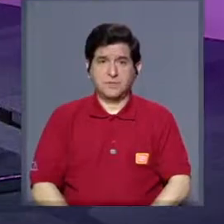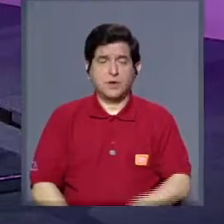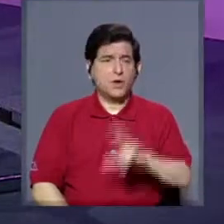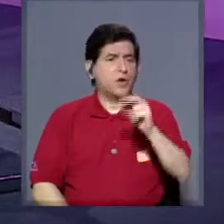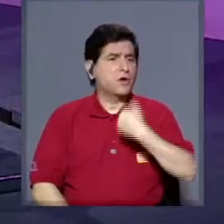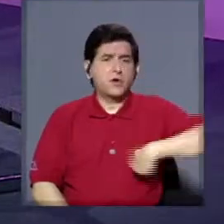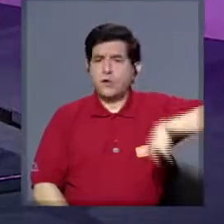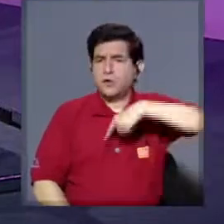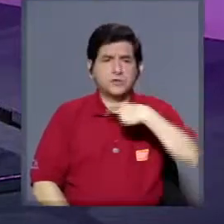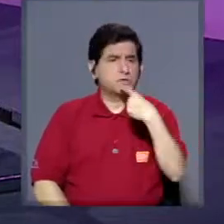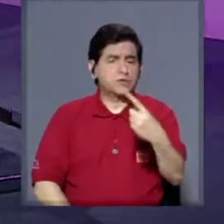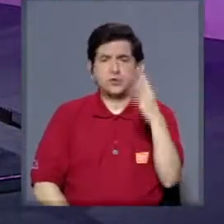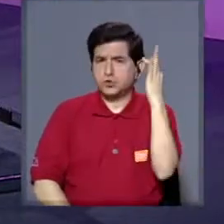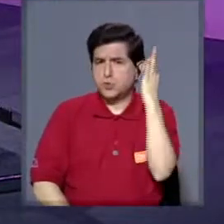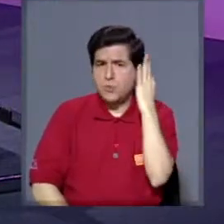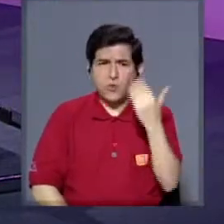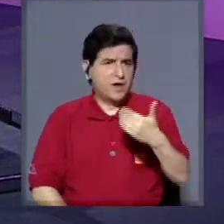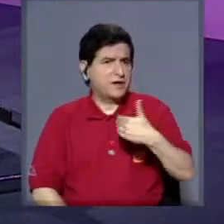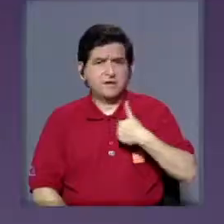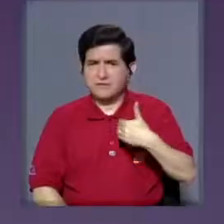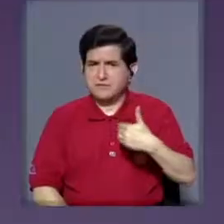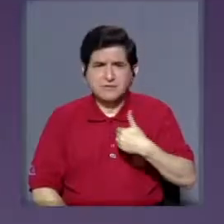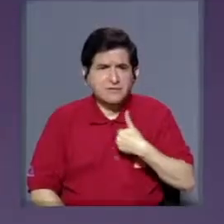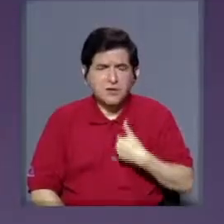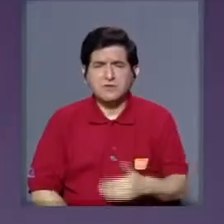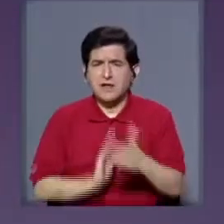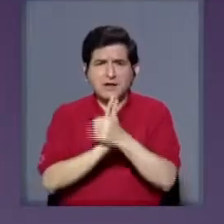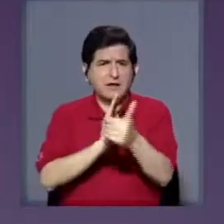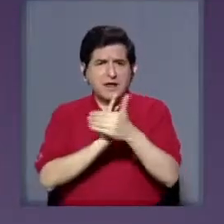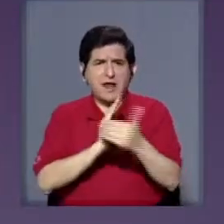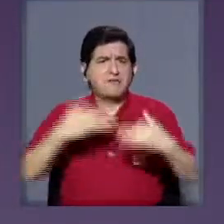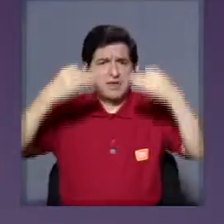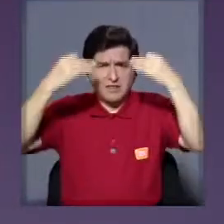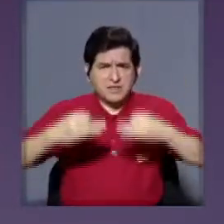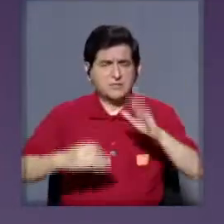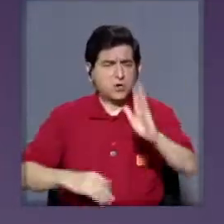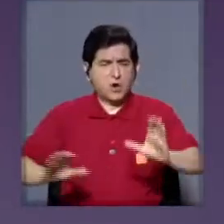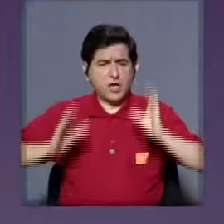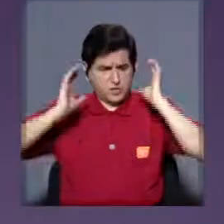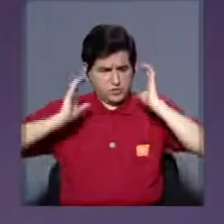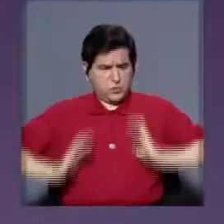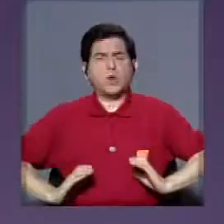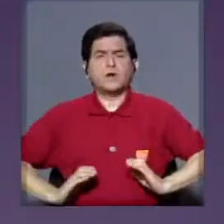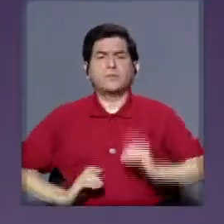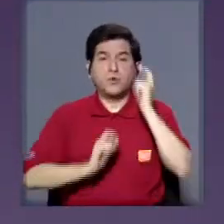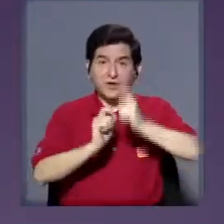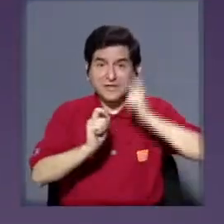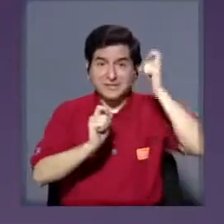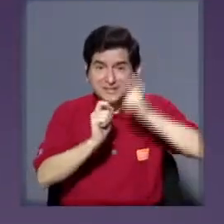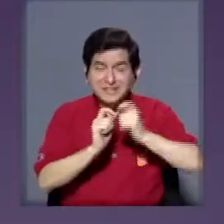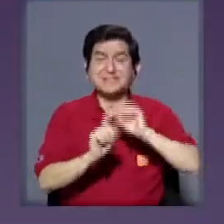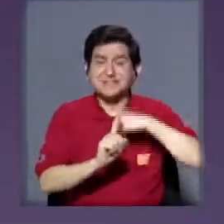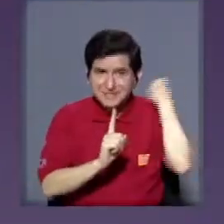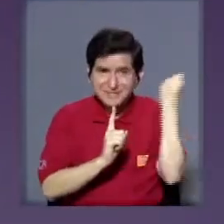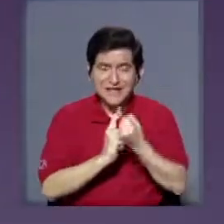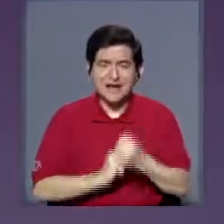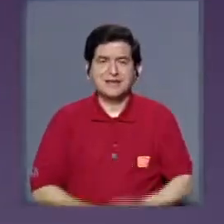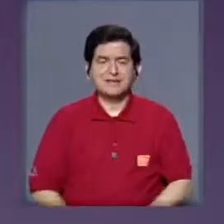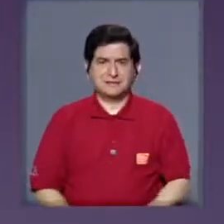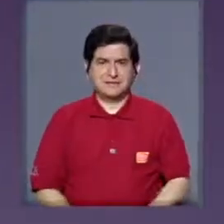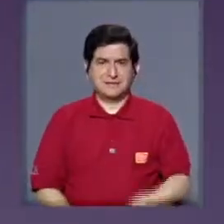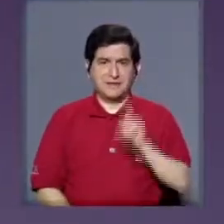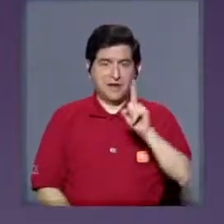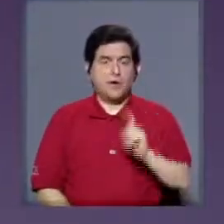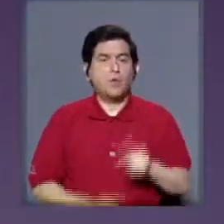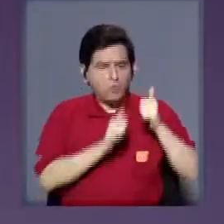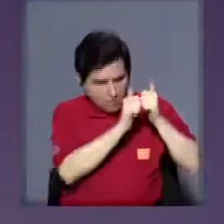no estamos diciendo que las mujeres no tienen no tienen capacidad de decidir sobre sus cuerpos es que justamente es eso es que hay un